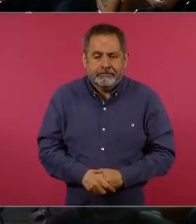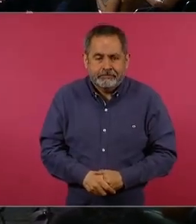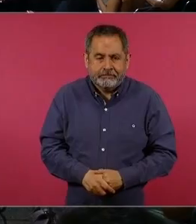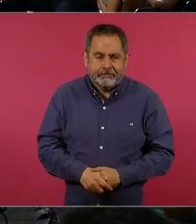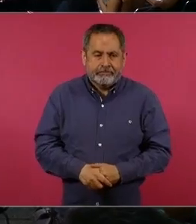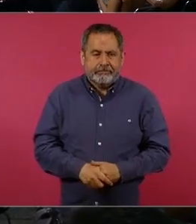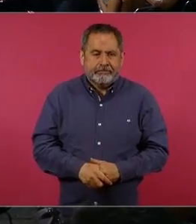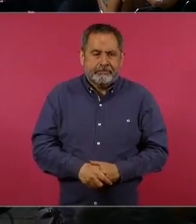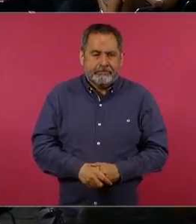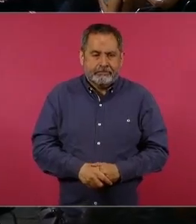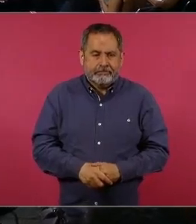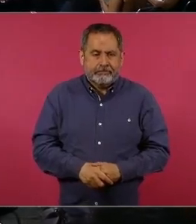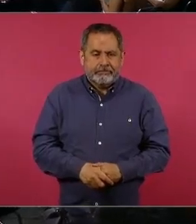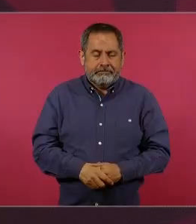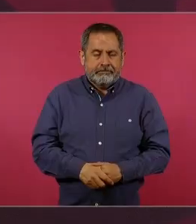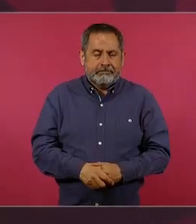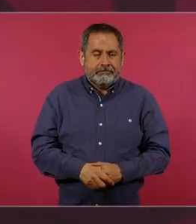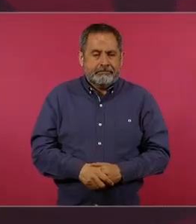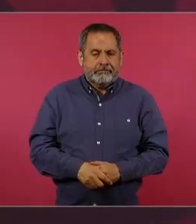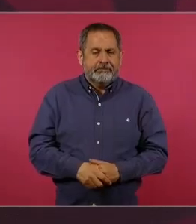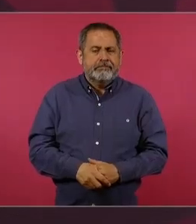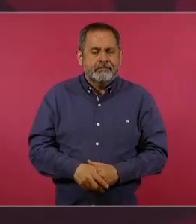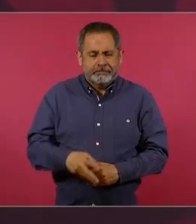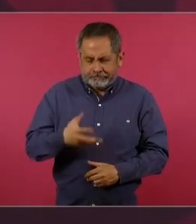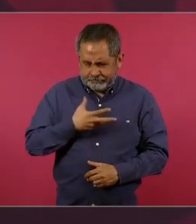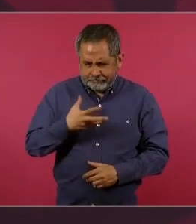¿Cuál es el motivo de la reunión, presidente? Es que tenemos reuniones